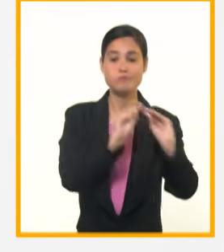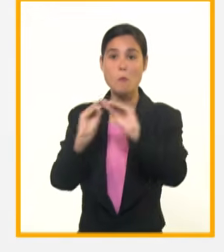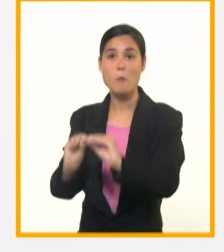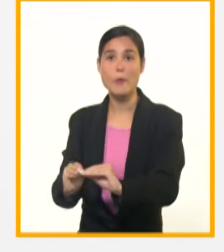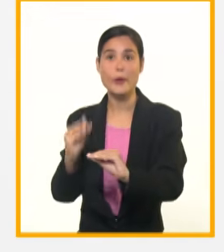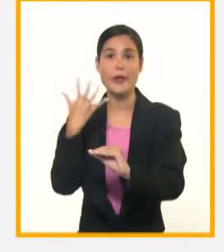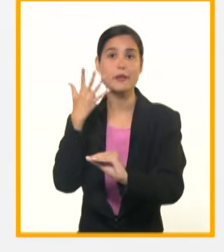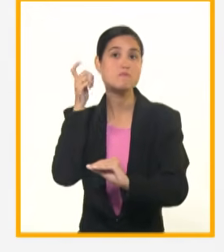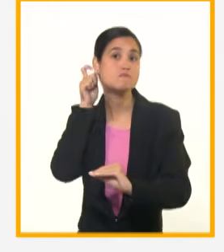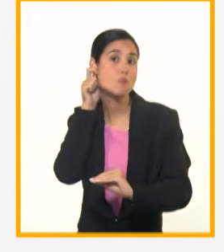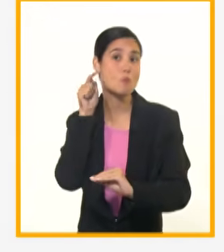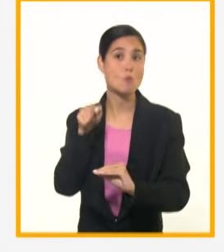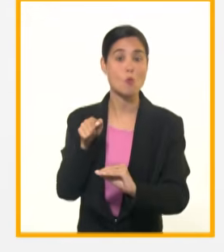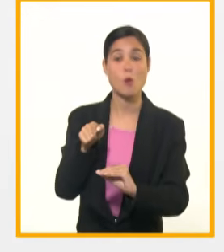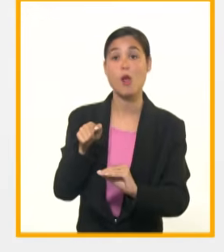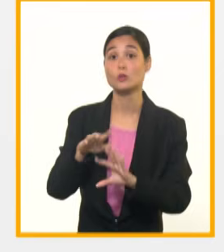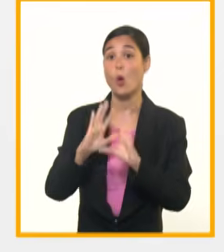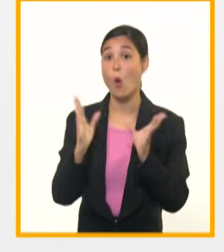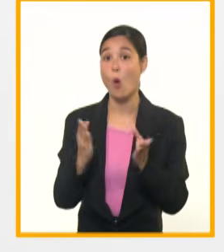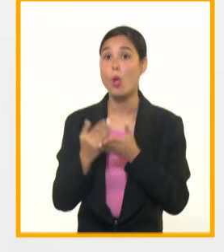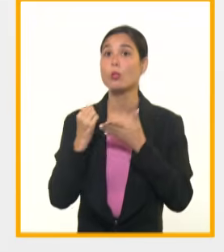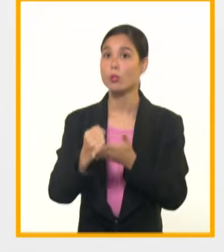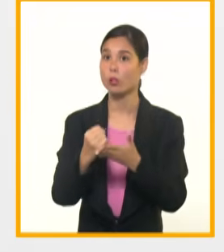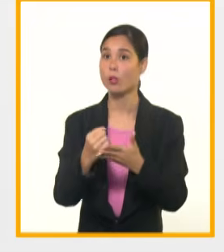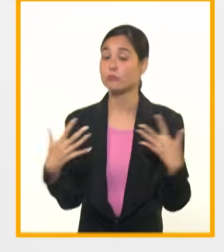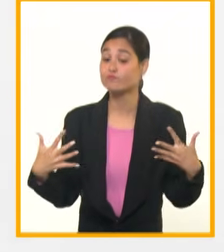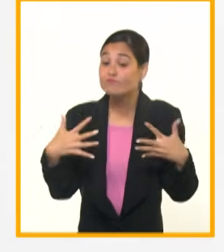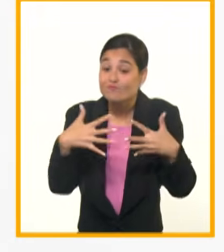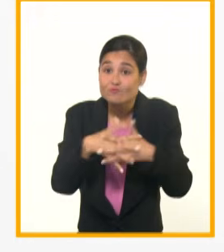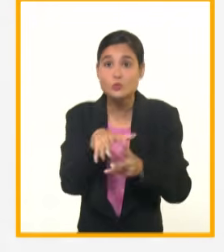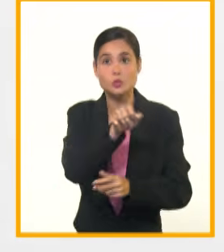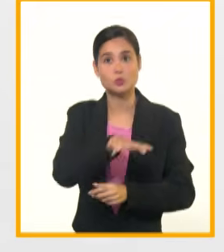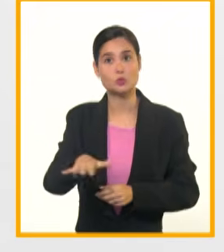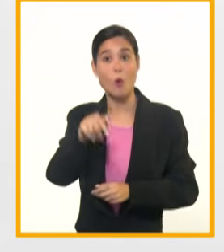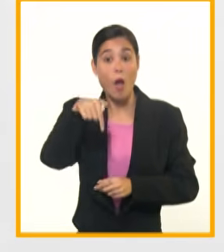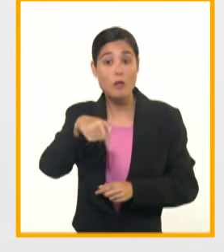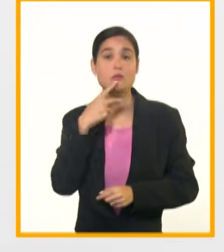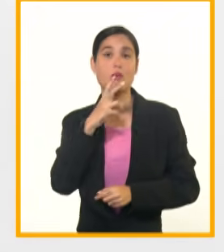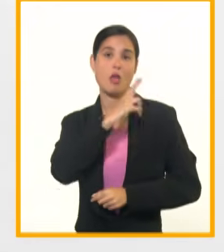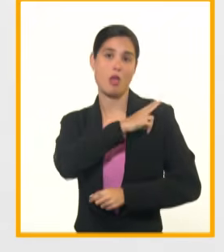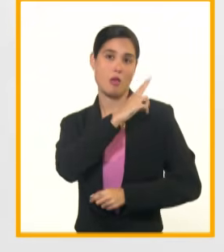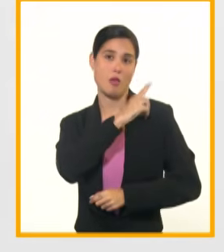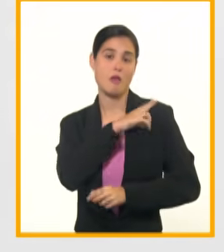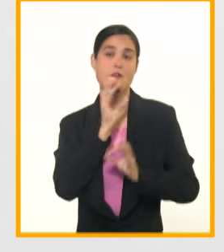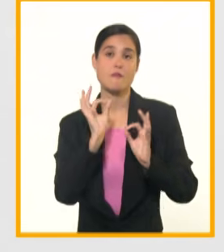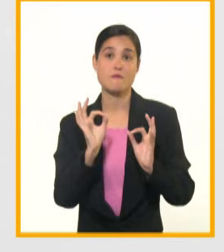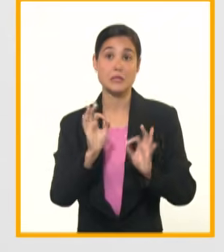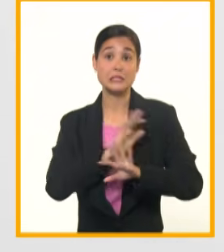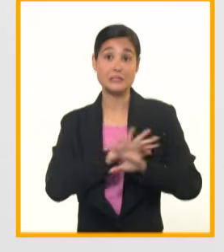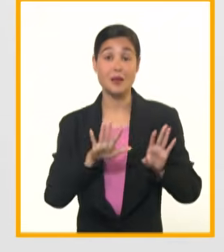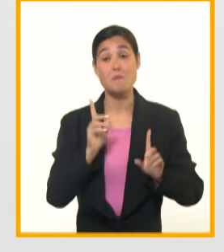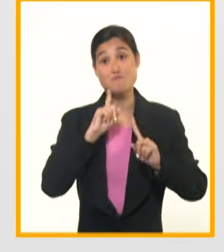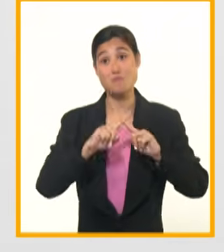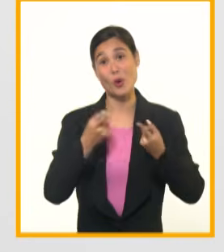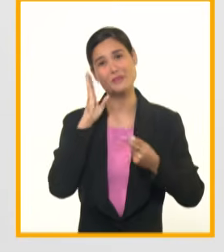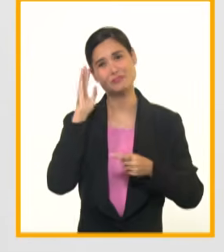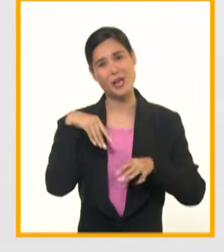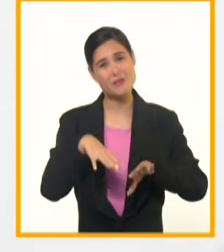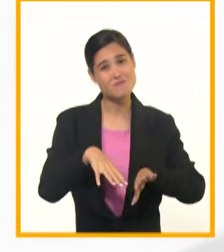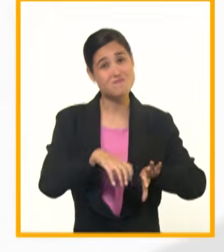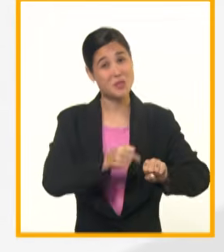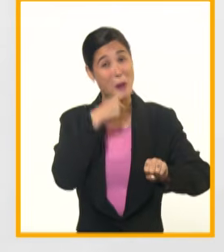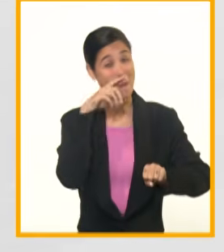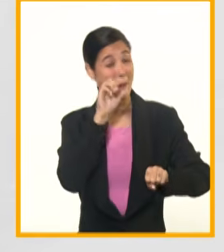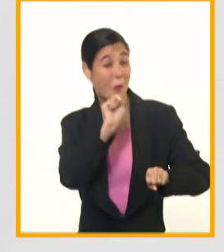el apoyo del Partido Socialista Unido de Venezuela a la gestión y a las decisiones que la compañera Delcy tenga pues